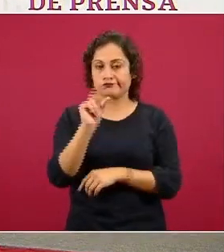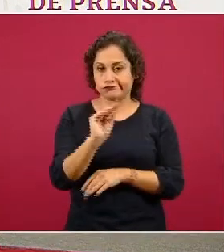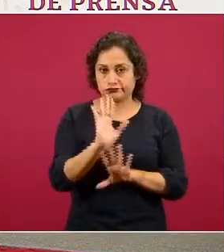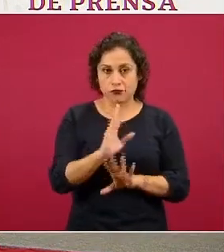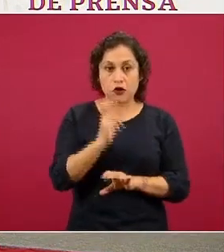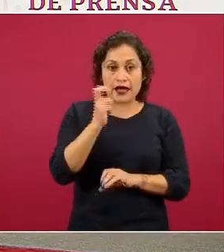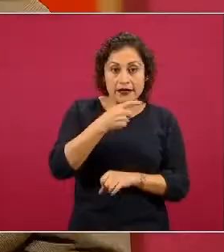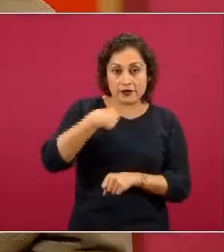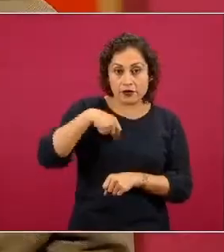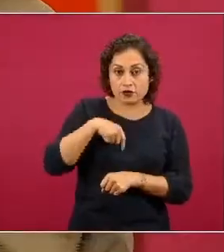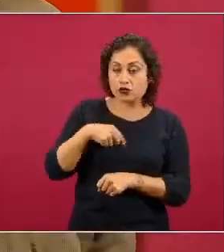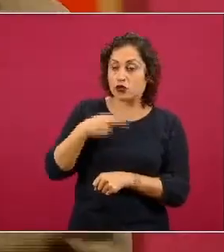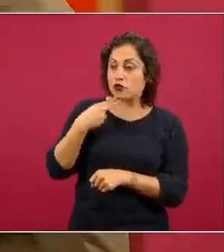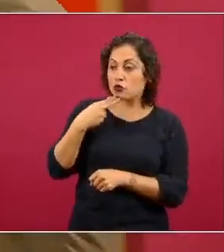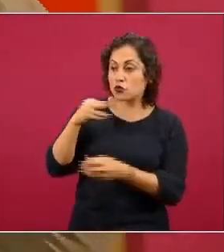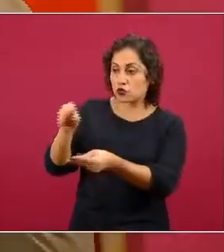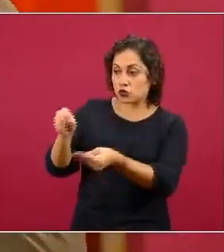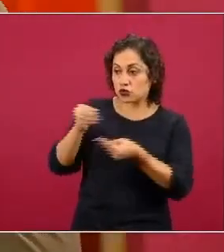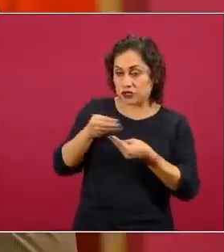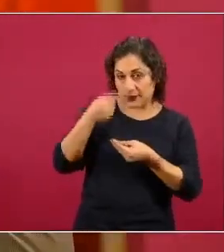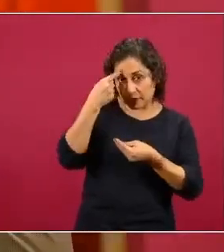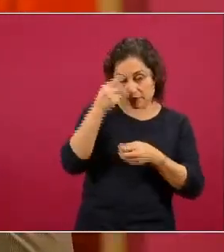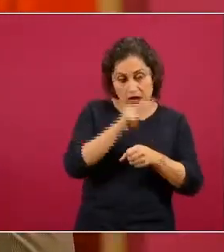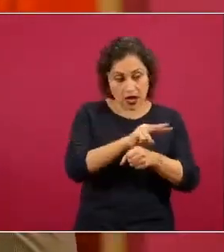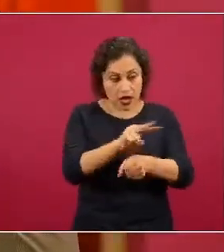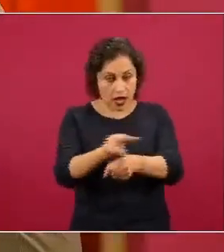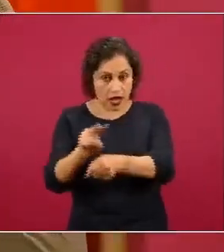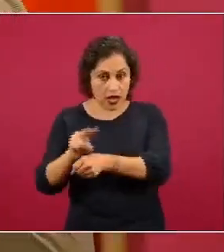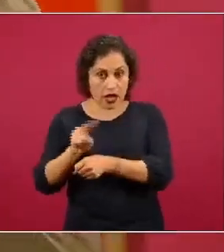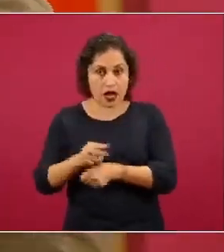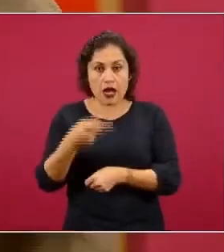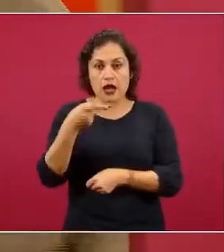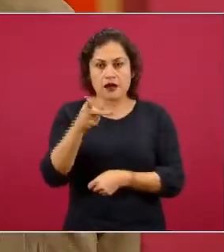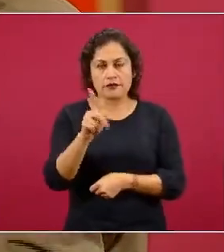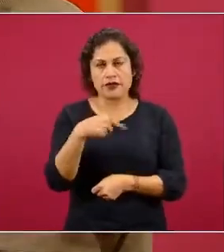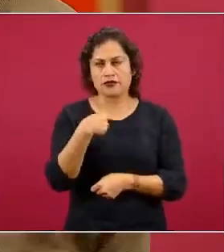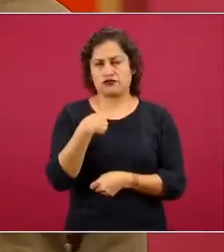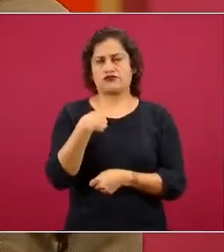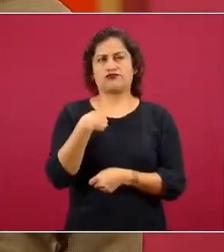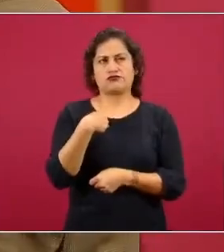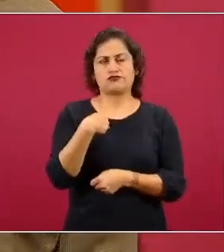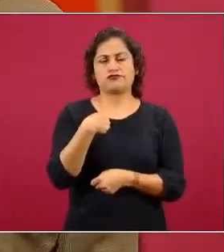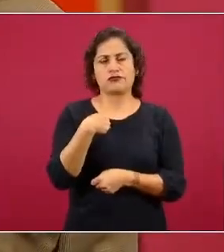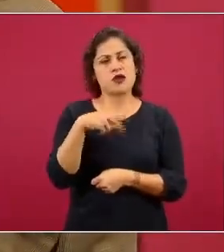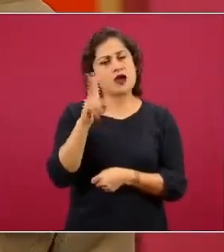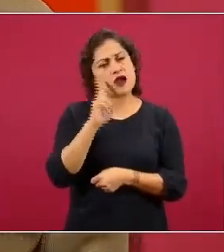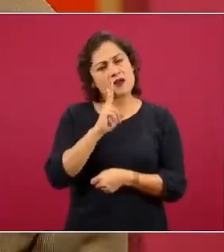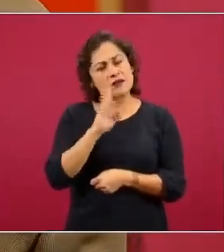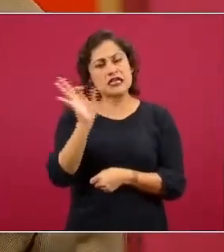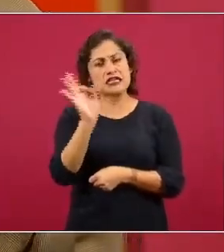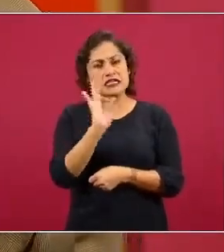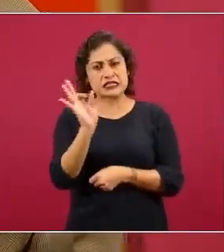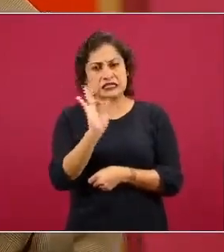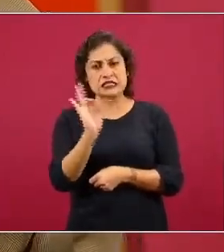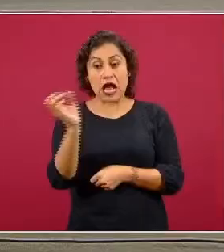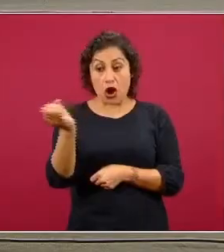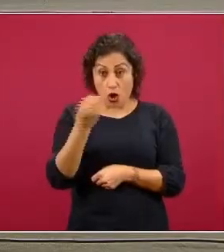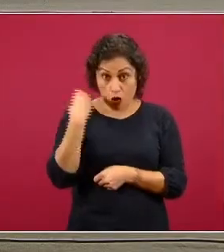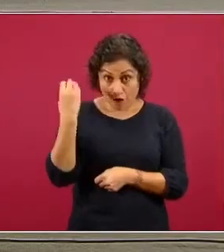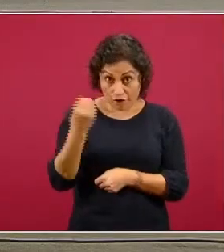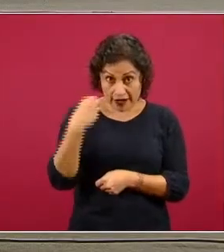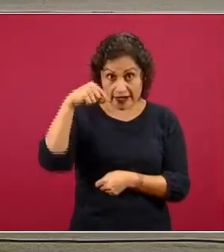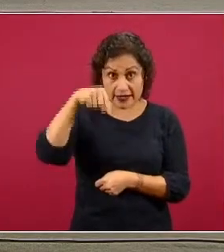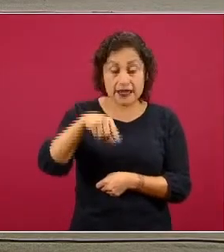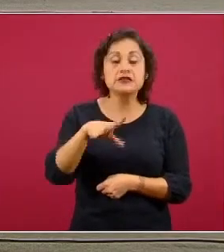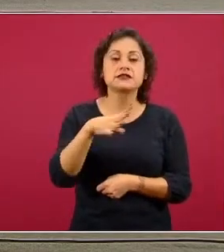en el seguimiento, pero tendría que ver si está en algún lugar, sé que está en la conferencia de prensa seguro,